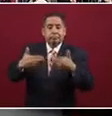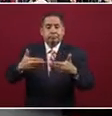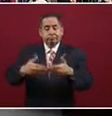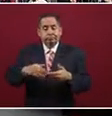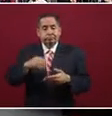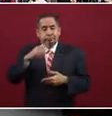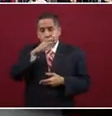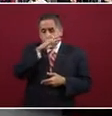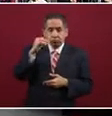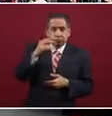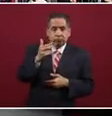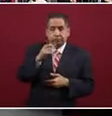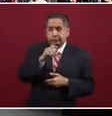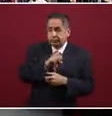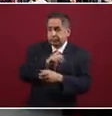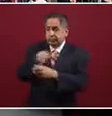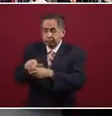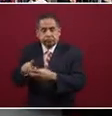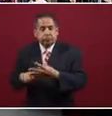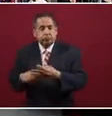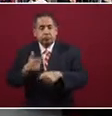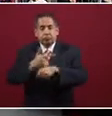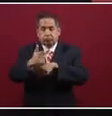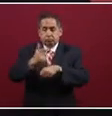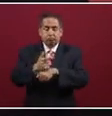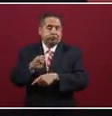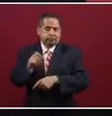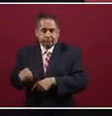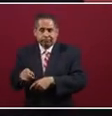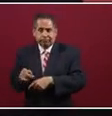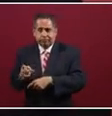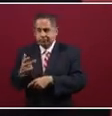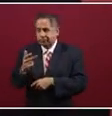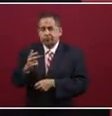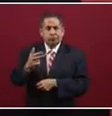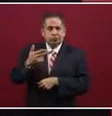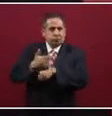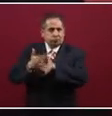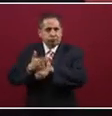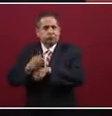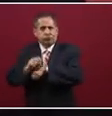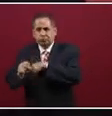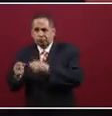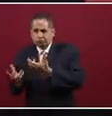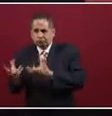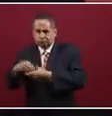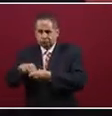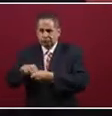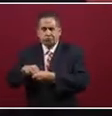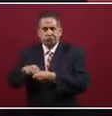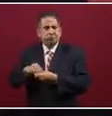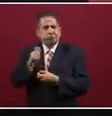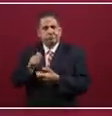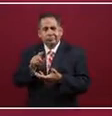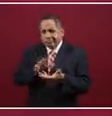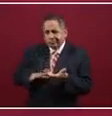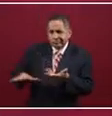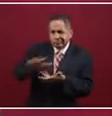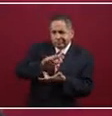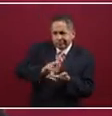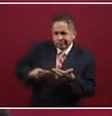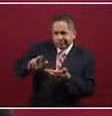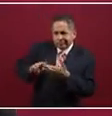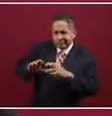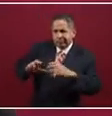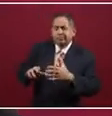y haitianos, Guatemala porque ahí pasan los hondureños y salvadoreños. Es un sistema regional.